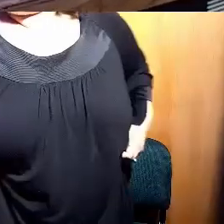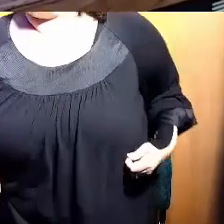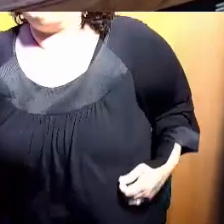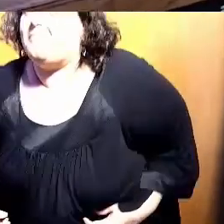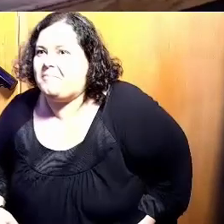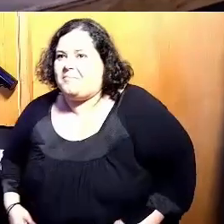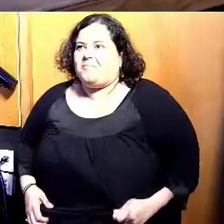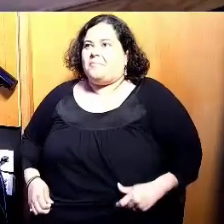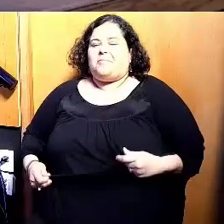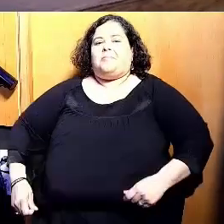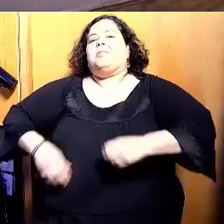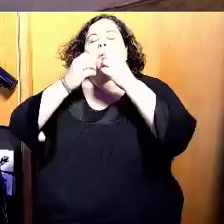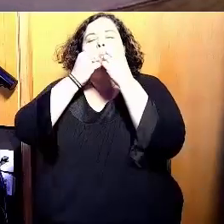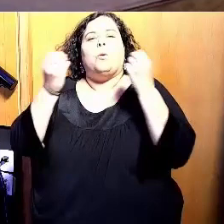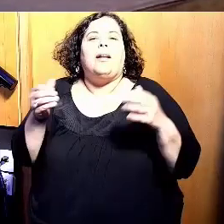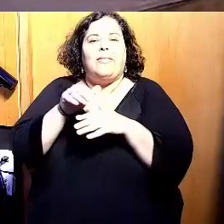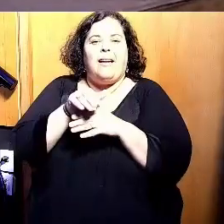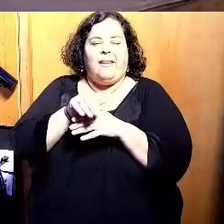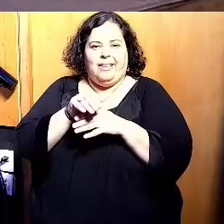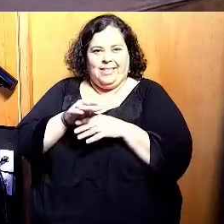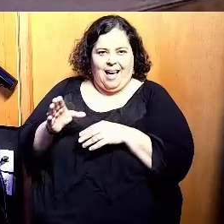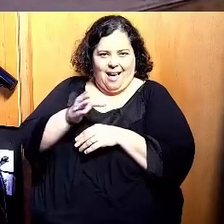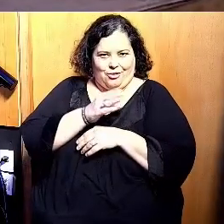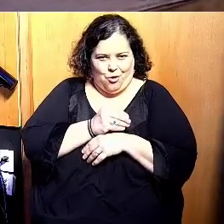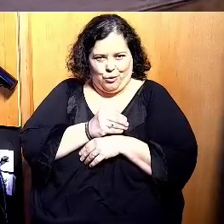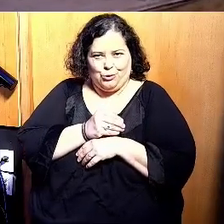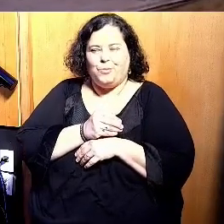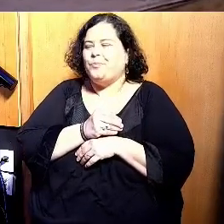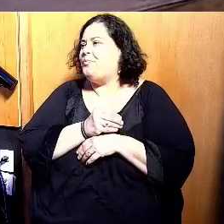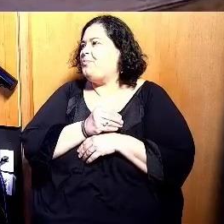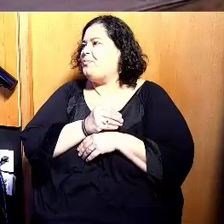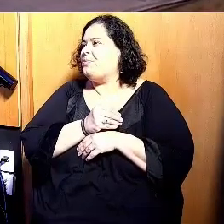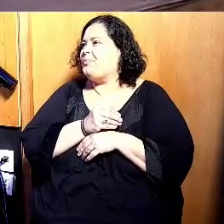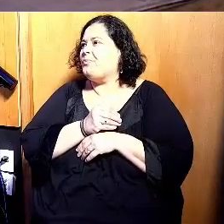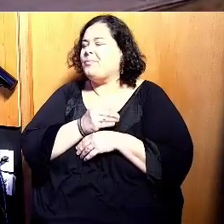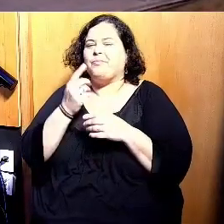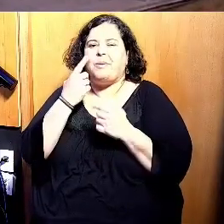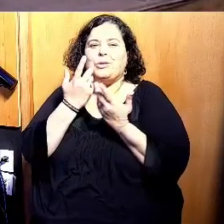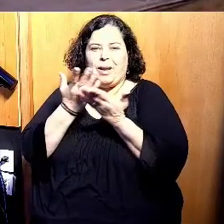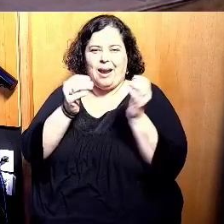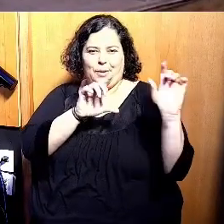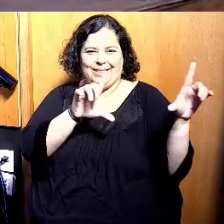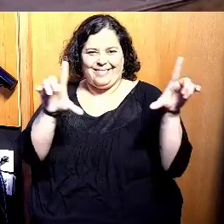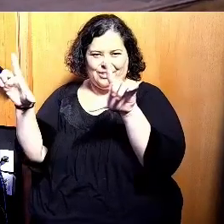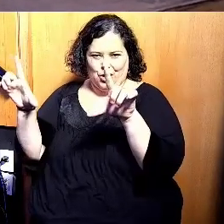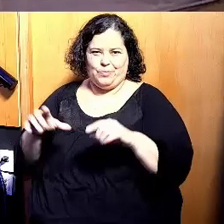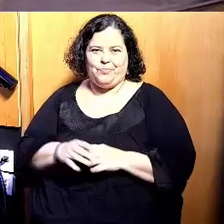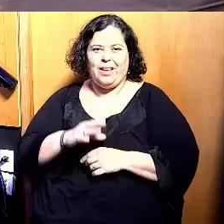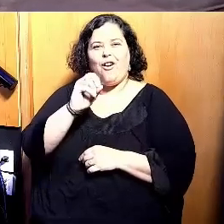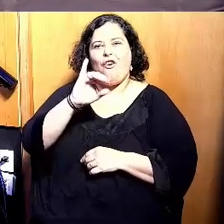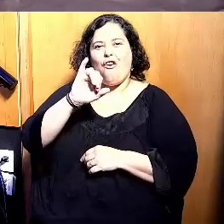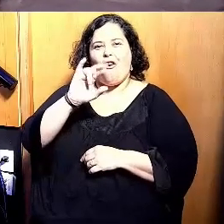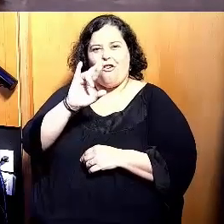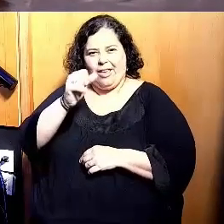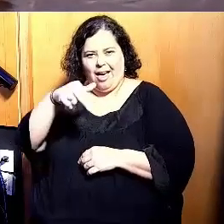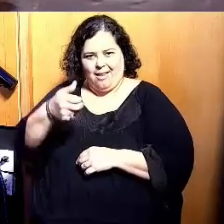Bueno, buenas tardes a todos. Ahí está, le pedimos sí, por favor, a la producción que nos ponga la presentación de Oriana, por favor.